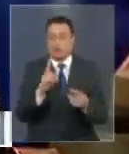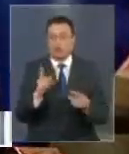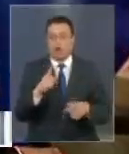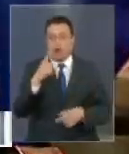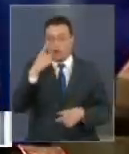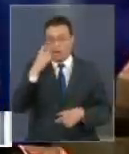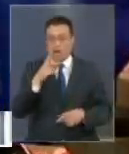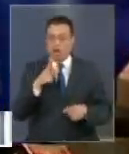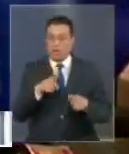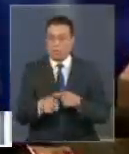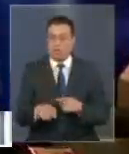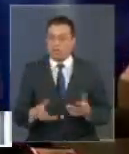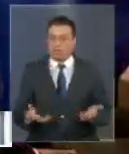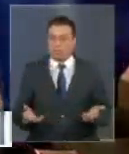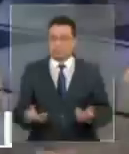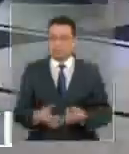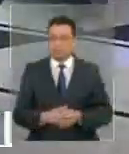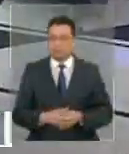creo que se termine?